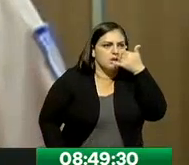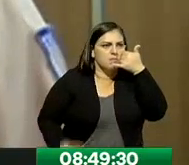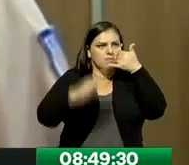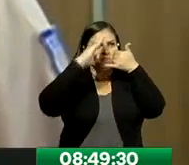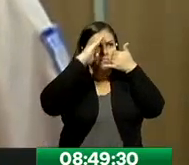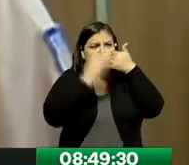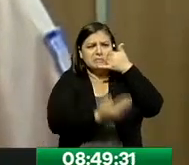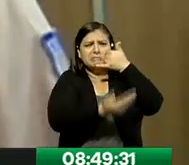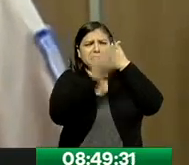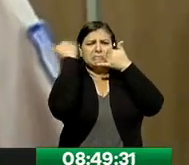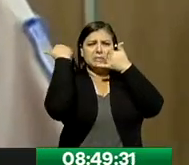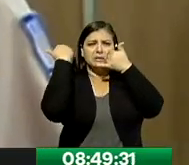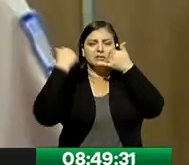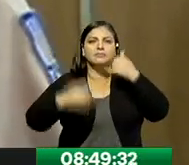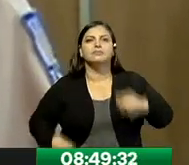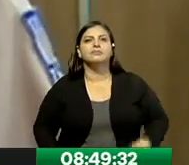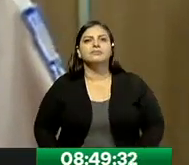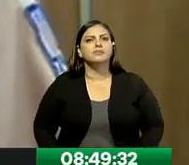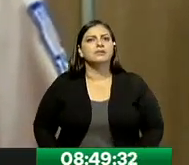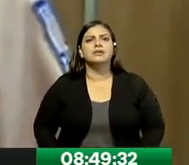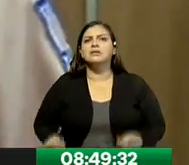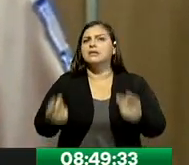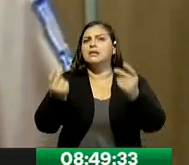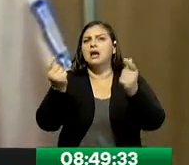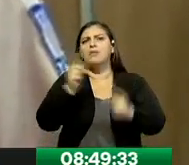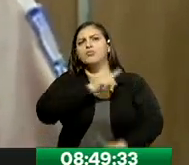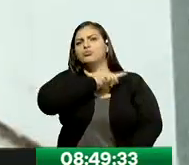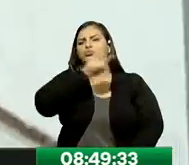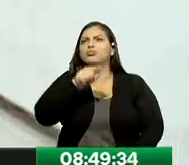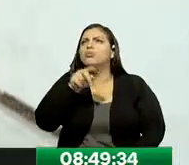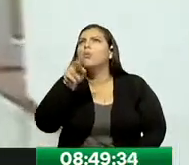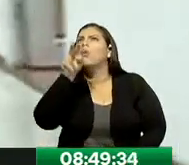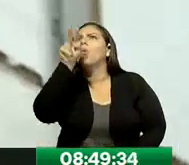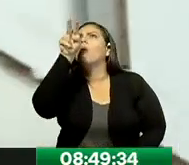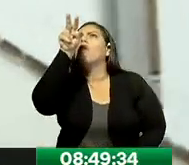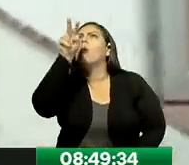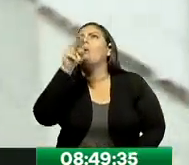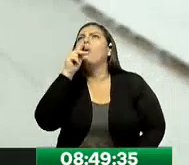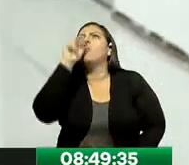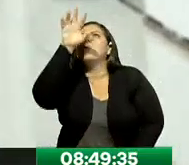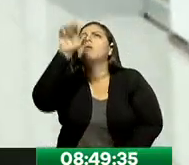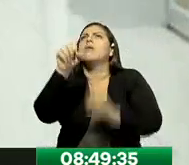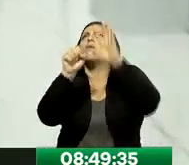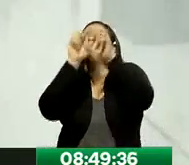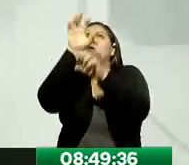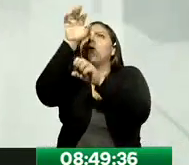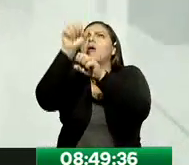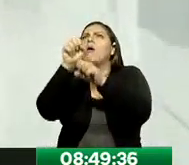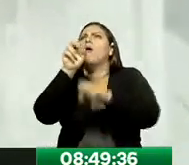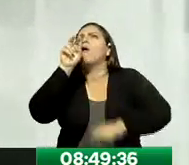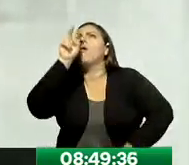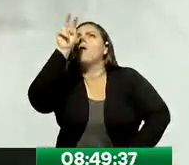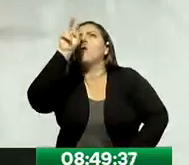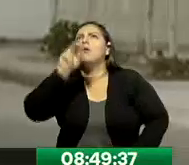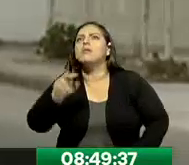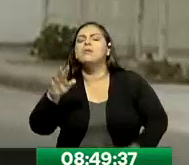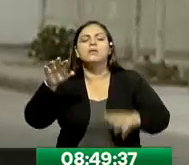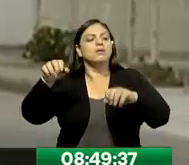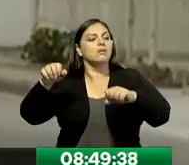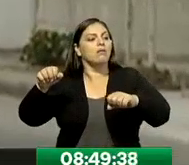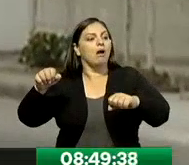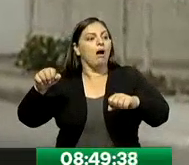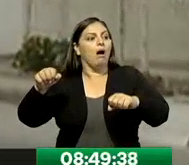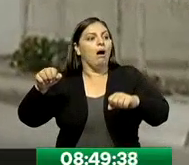gracias a la oportuna reacción de las unidades del sector. Según denuncias ciudadanas, ya habría ejecutado atracos en